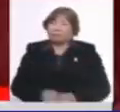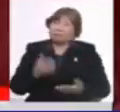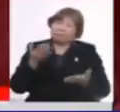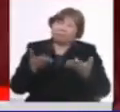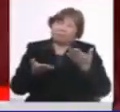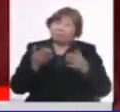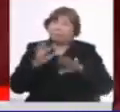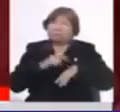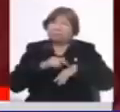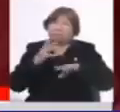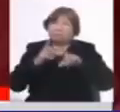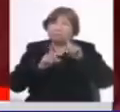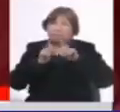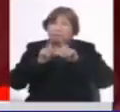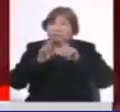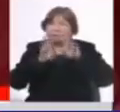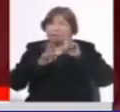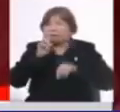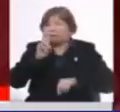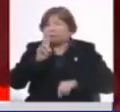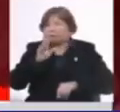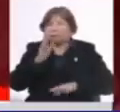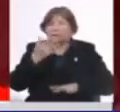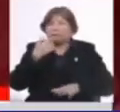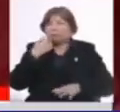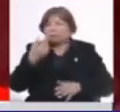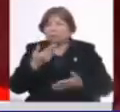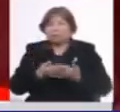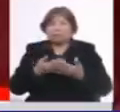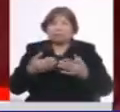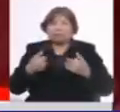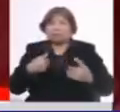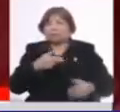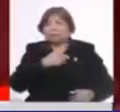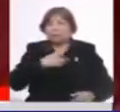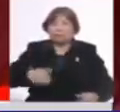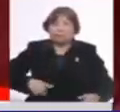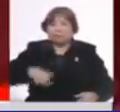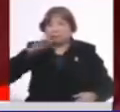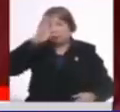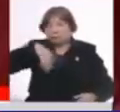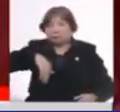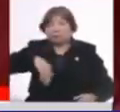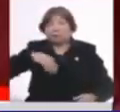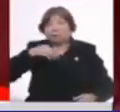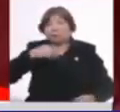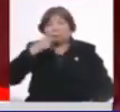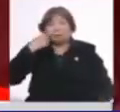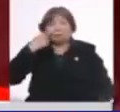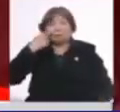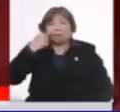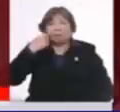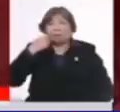sido entre las 11 y las 12, quedamos en que el presidente llamaría al